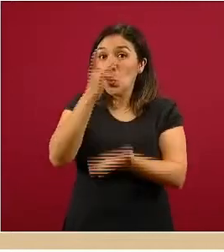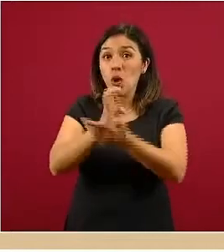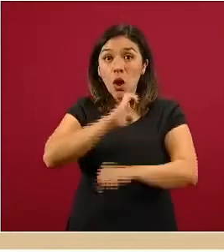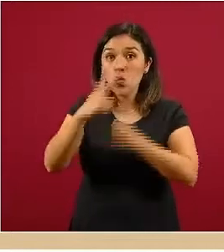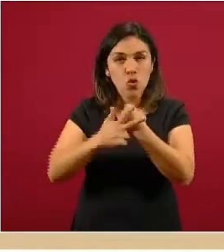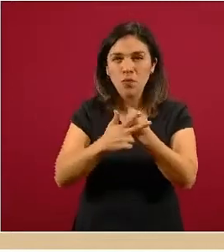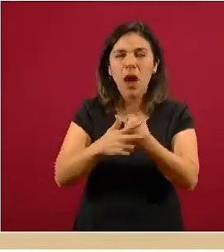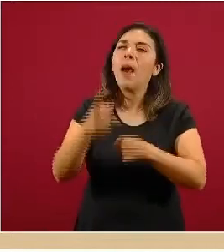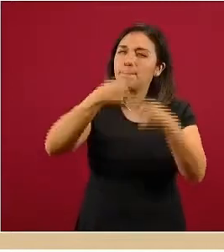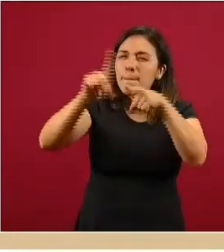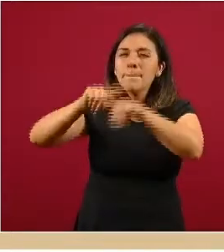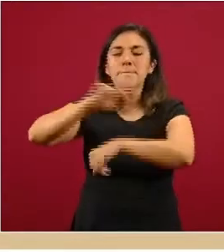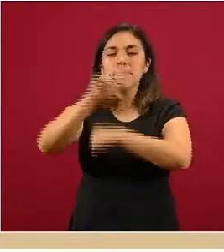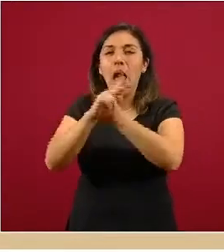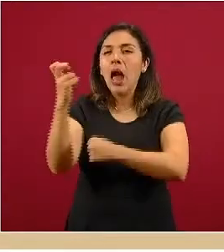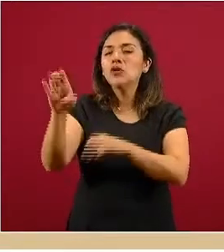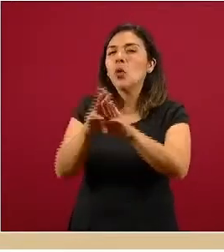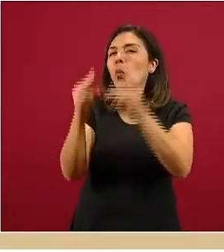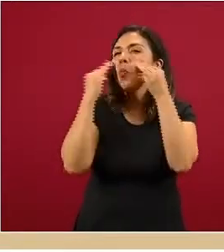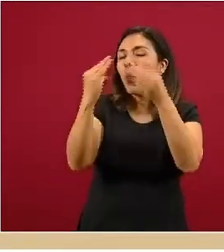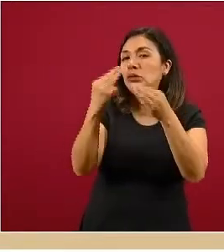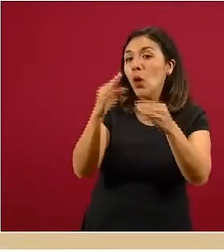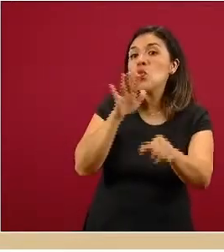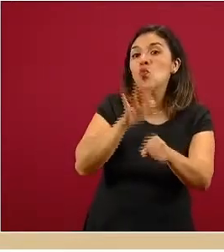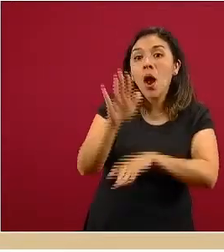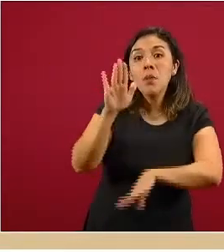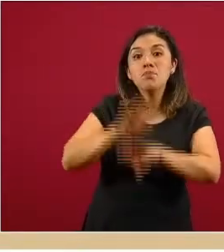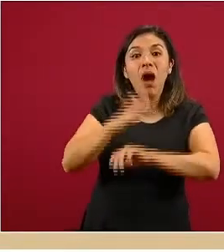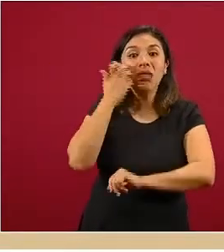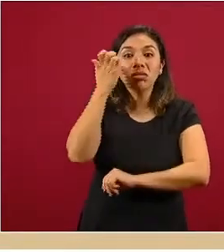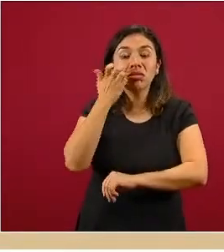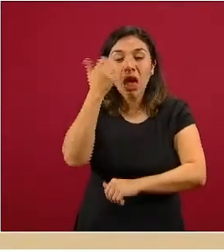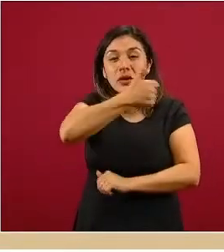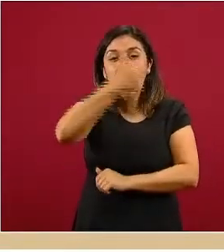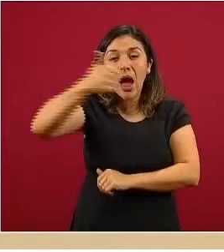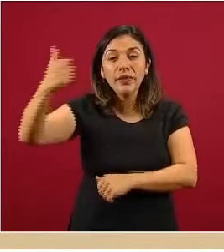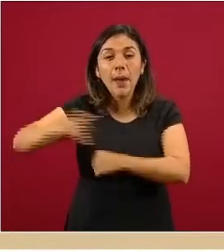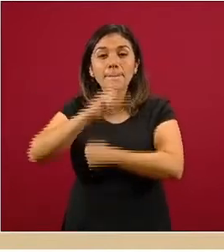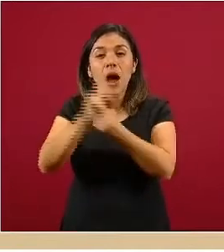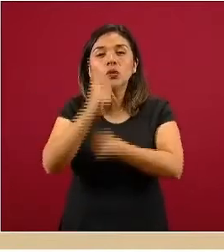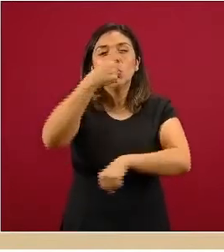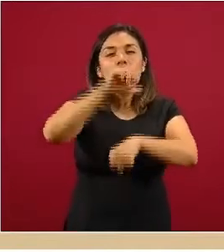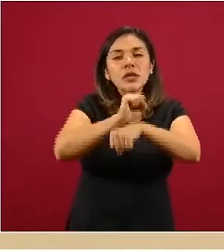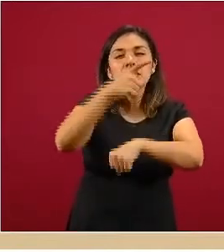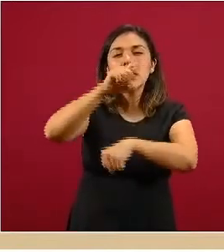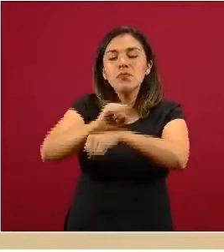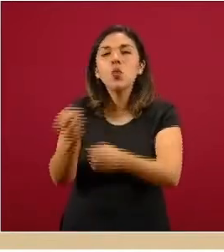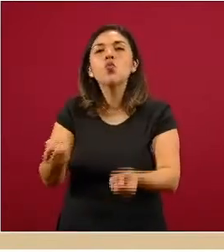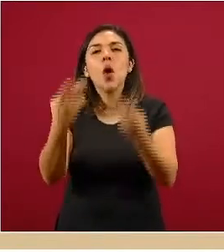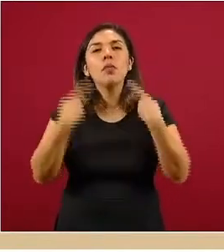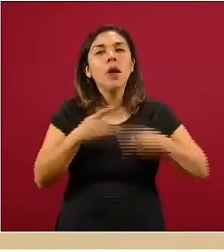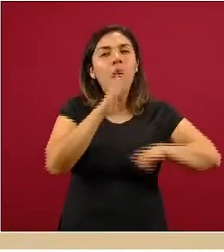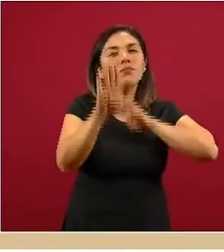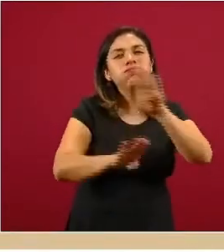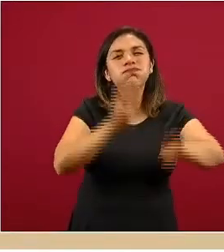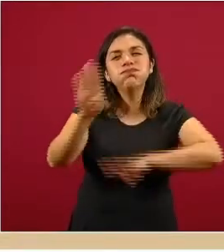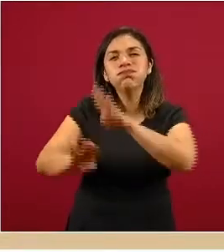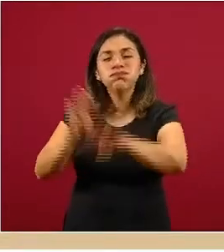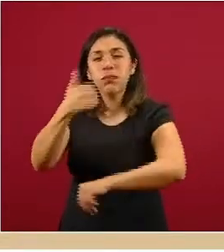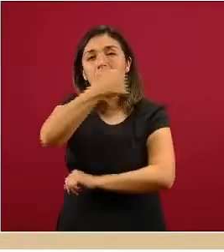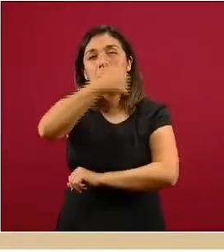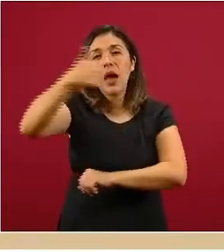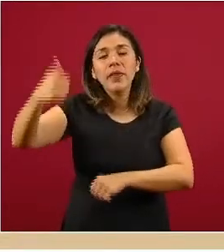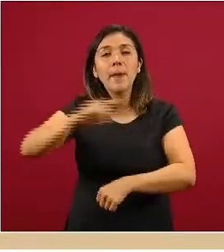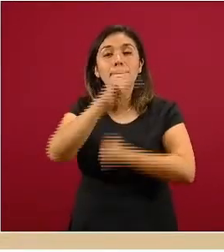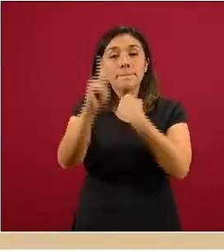monitoreo europeo, donde también semana con semana van haciendo una actualización de sus datos, donde también presentan datos muy similares